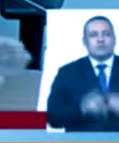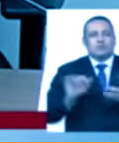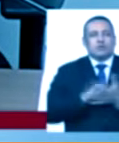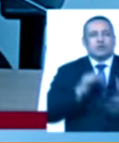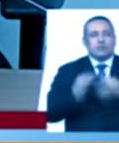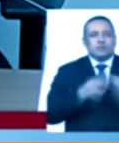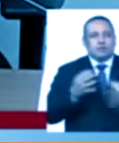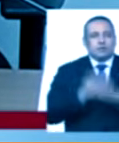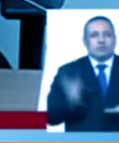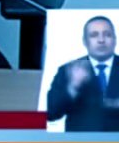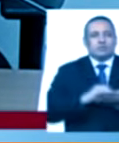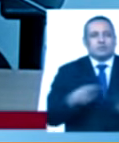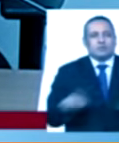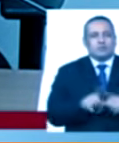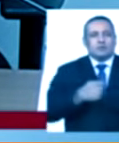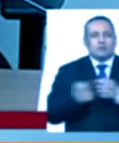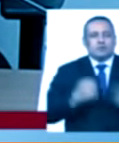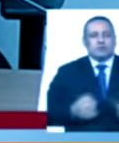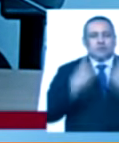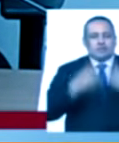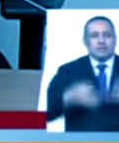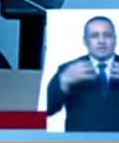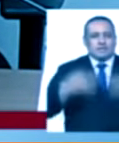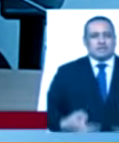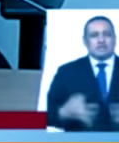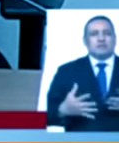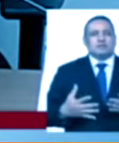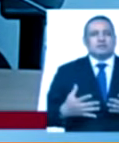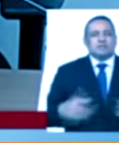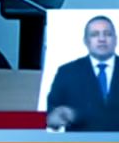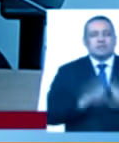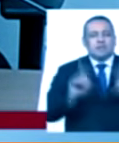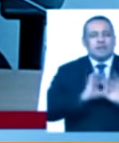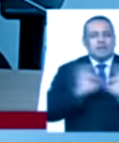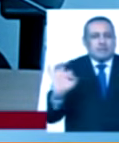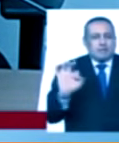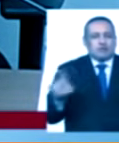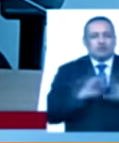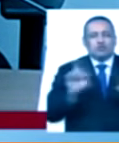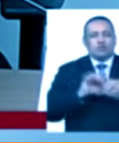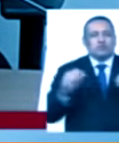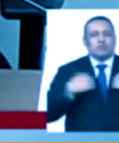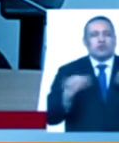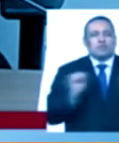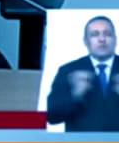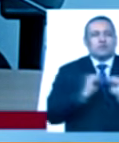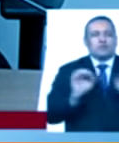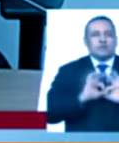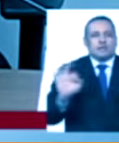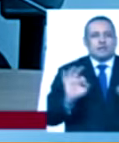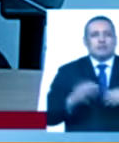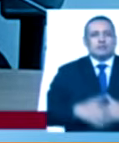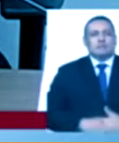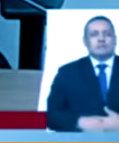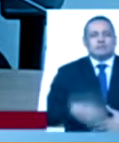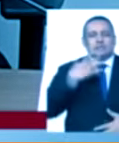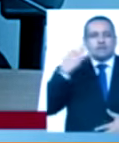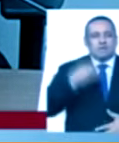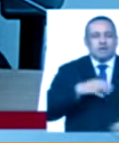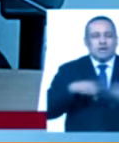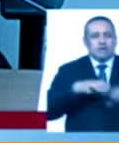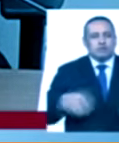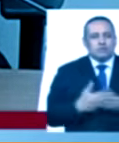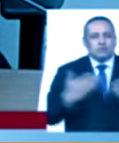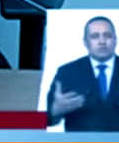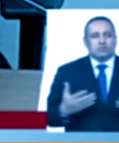lo vuelvo a repetir, mi gestión ha sido de una manera correcta, intachable, y no temo a nada ni a nadie. Siempre lo he